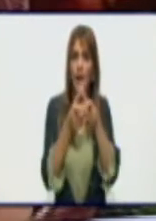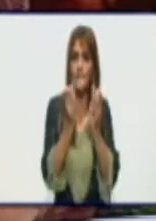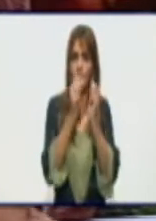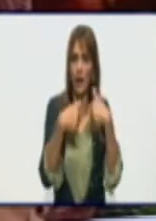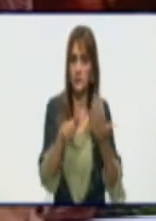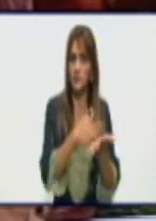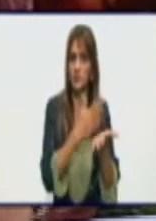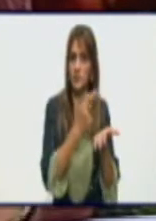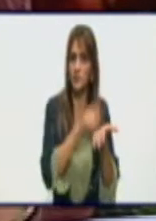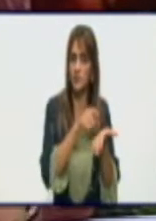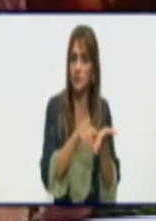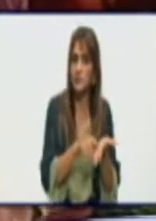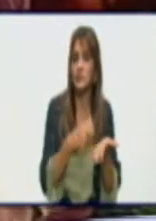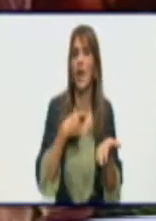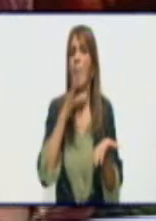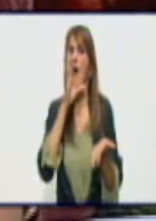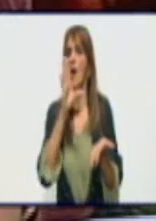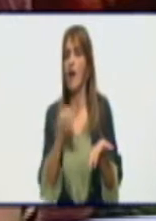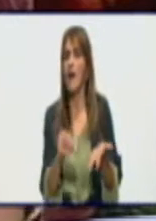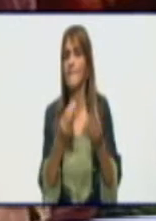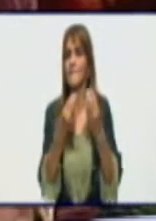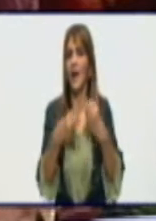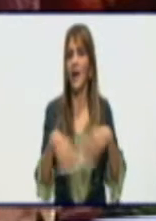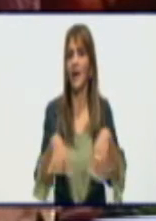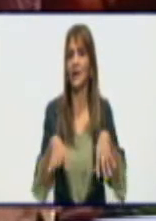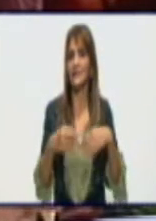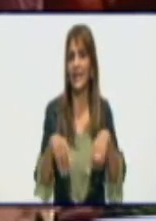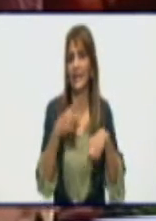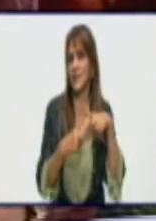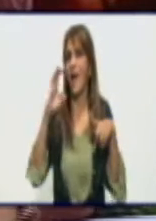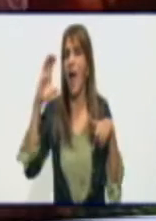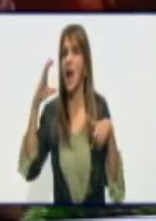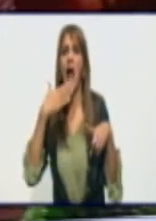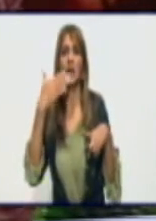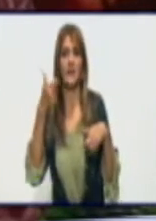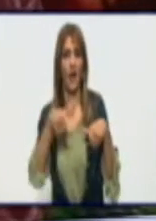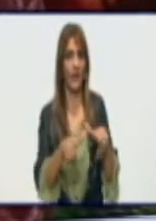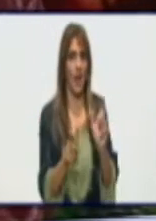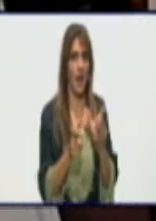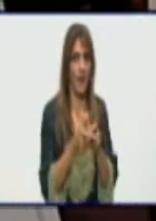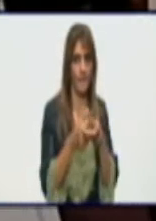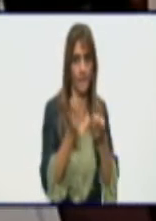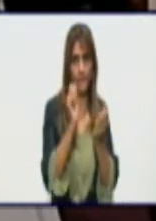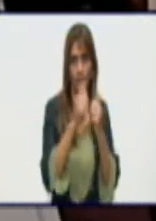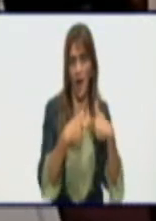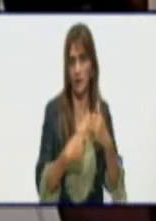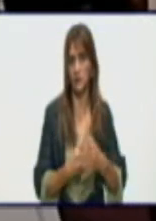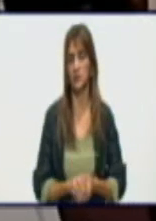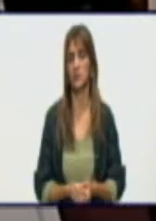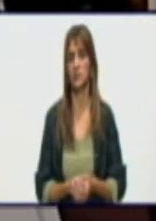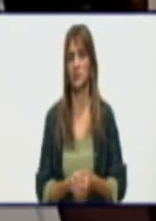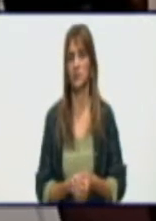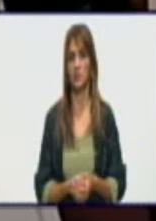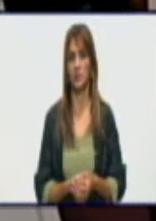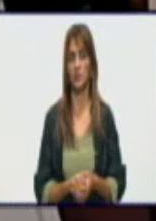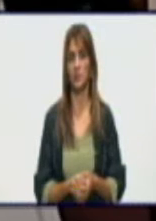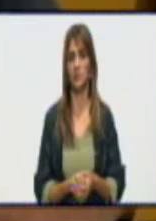refiero a materia prima, disponibilidad, calidad de la misma. Realmente hoy